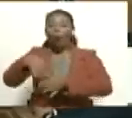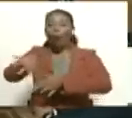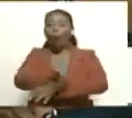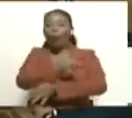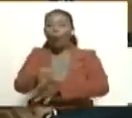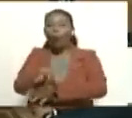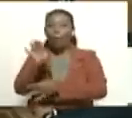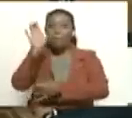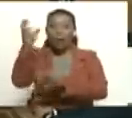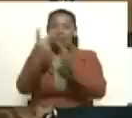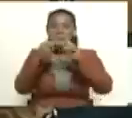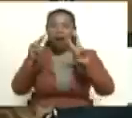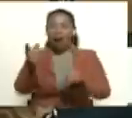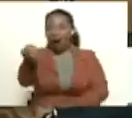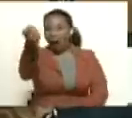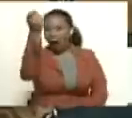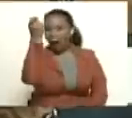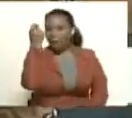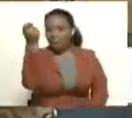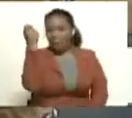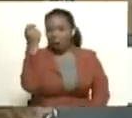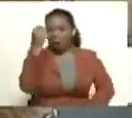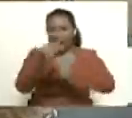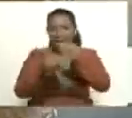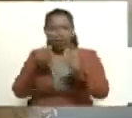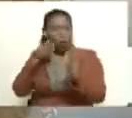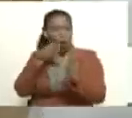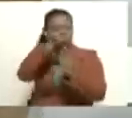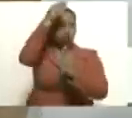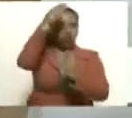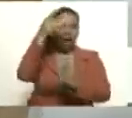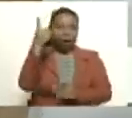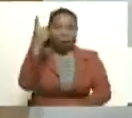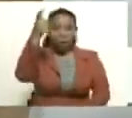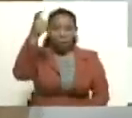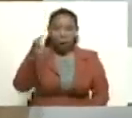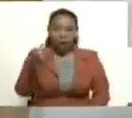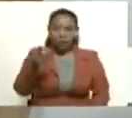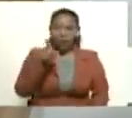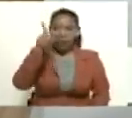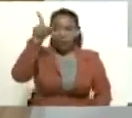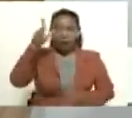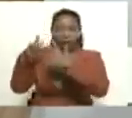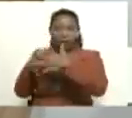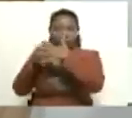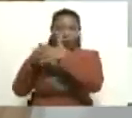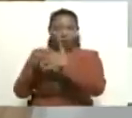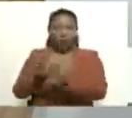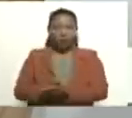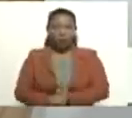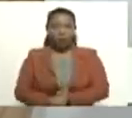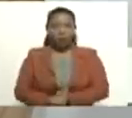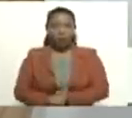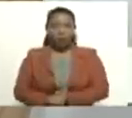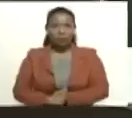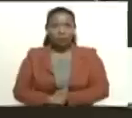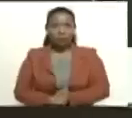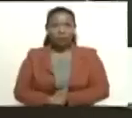pacífico que jamás en su vida ha agredido a un solo ciudadano norteamericano.